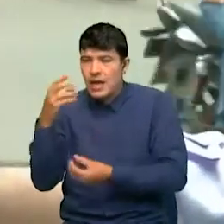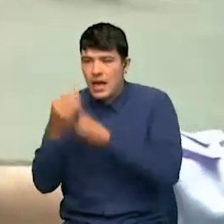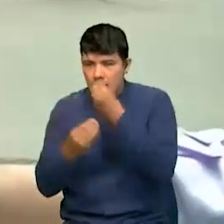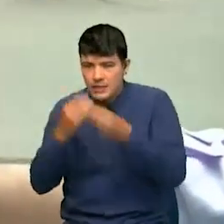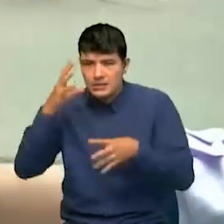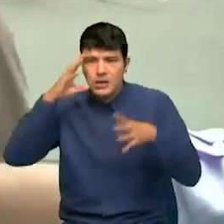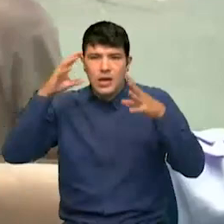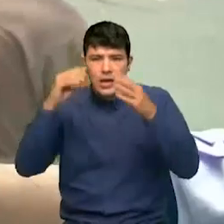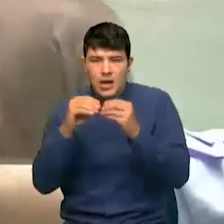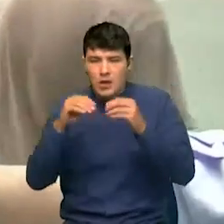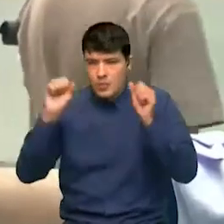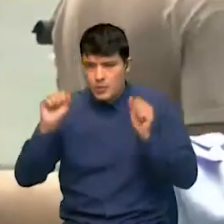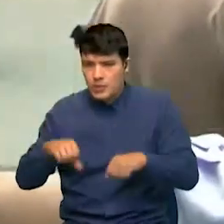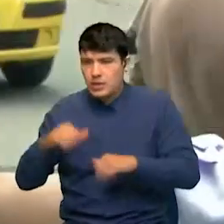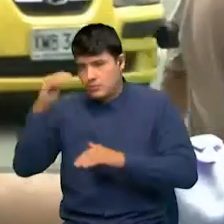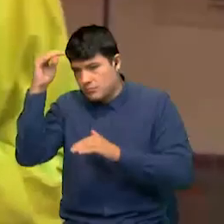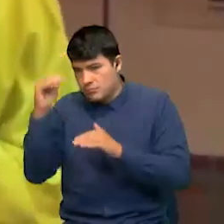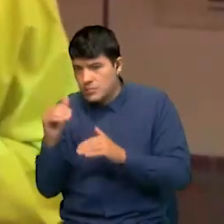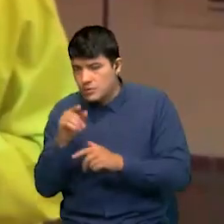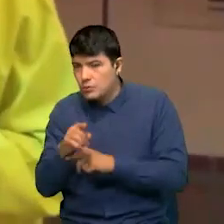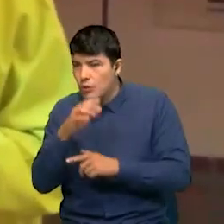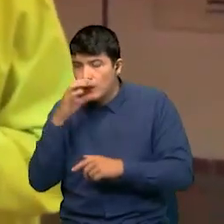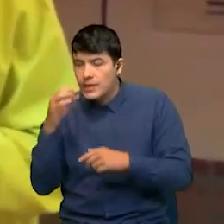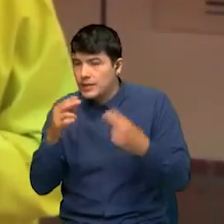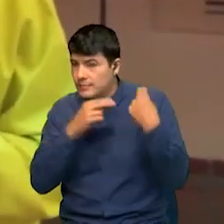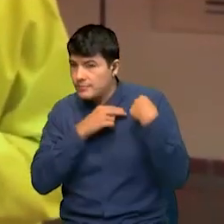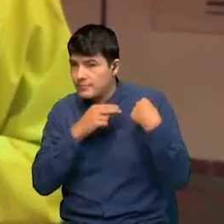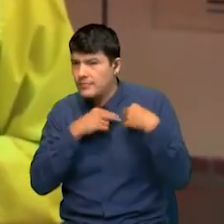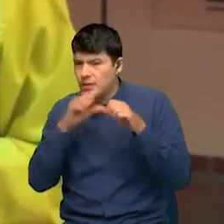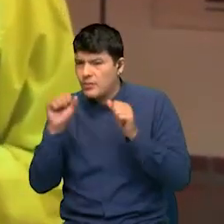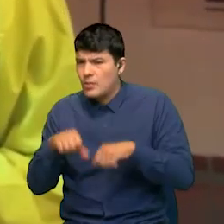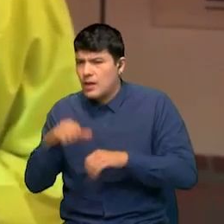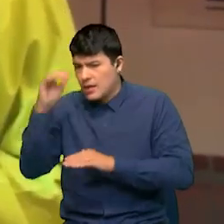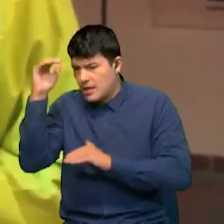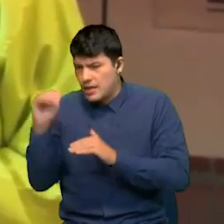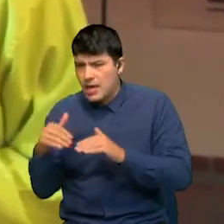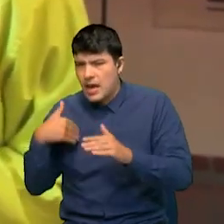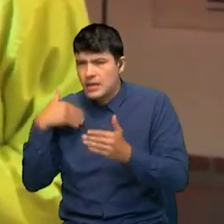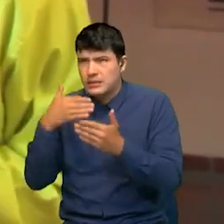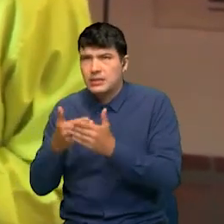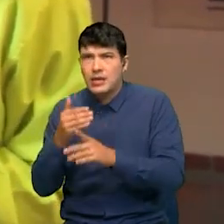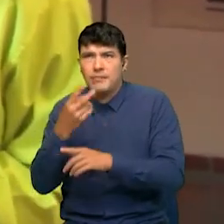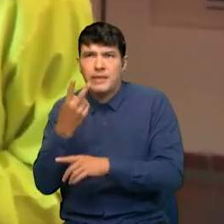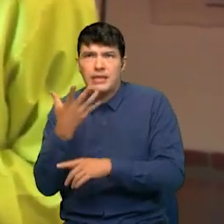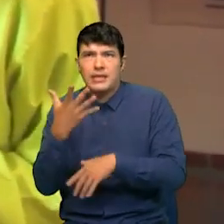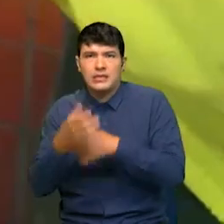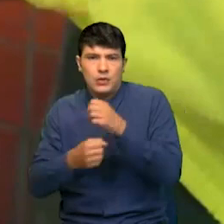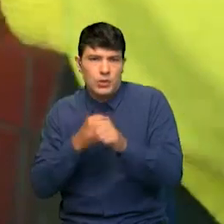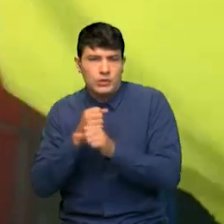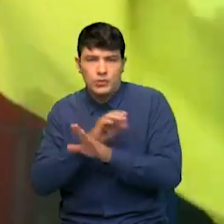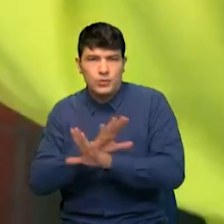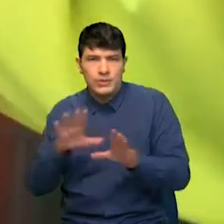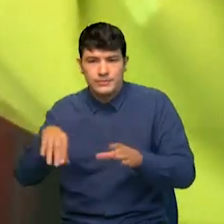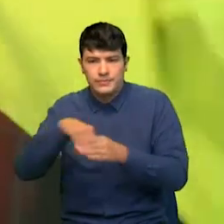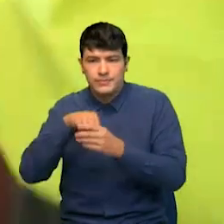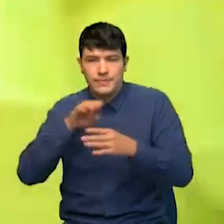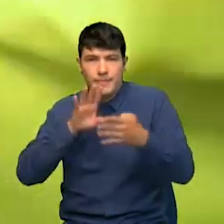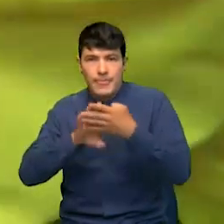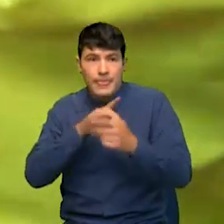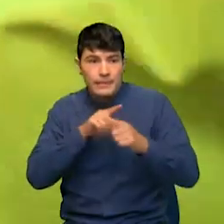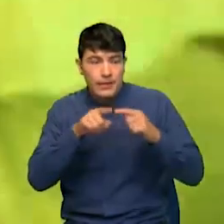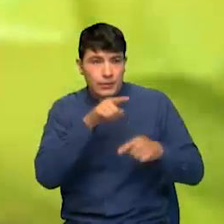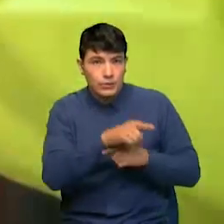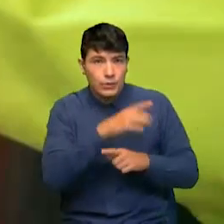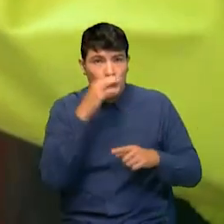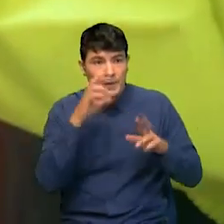para establecer un grado de complicidad y podría quedar la pena está en la mitad de la pena en la audiencia es rapero no se allanó a los